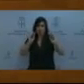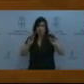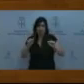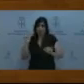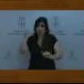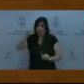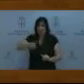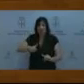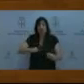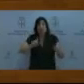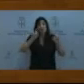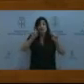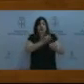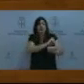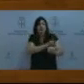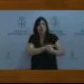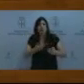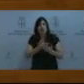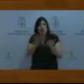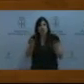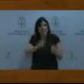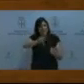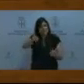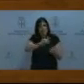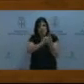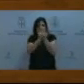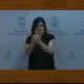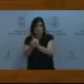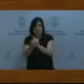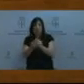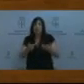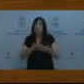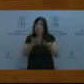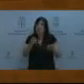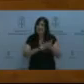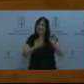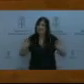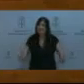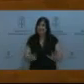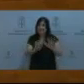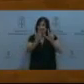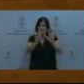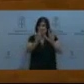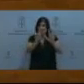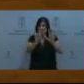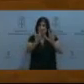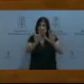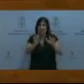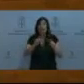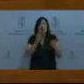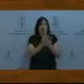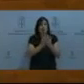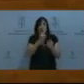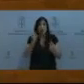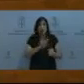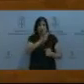ofertadas han variado, ofreciéndose seis especialidades diferentes, al menos tres en cada curso. Una vez situado el centro